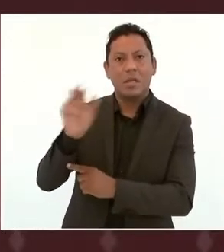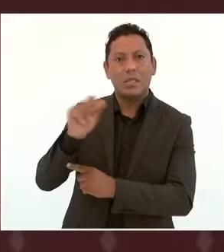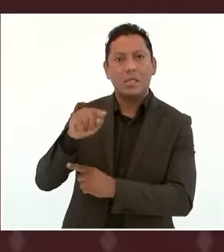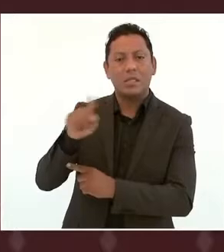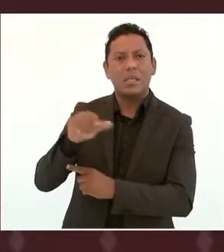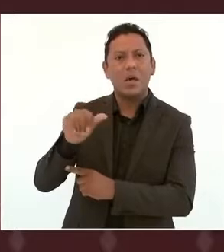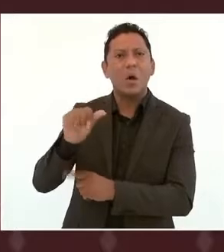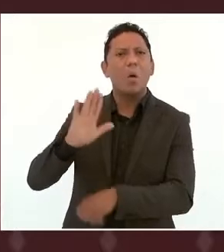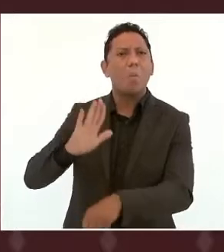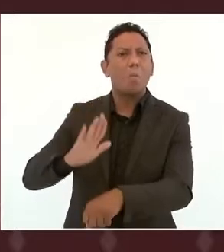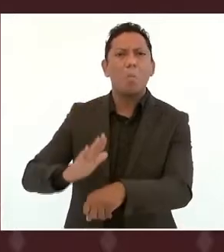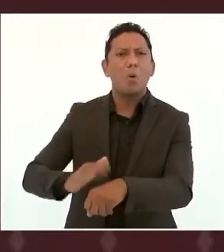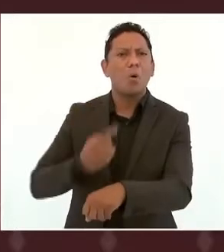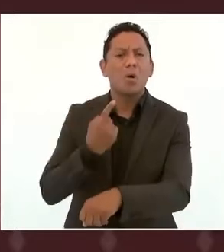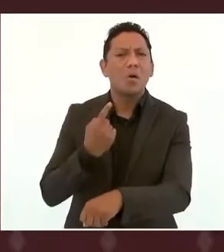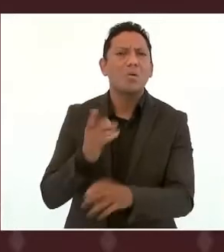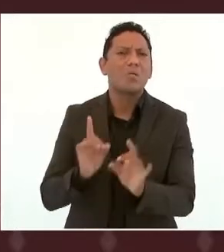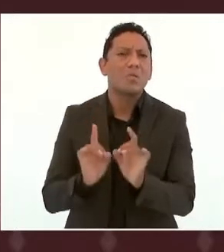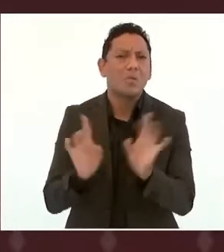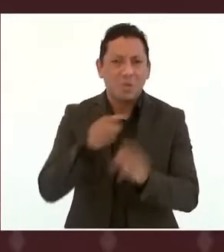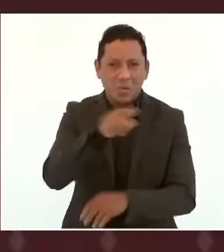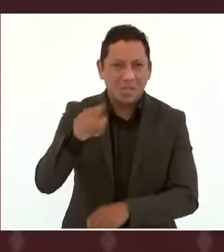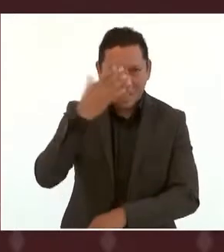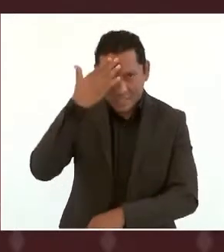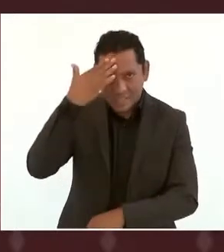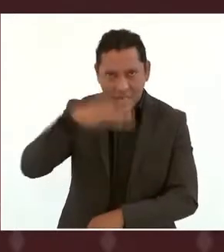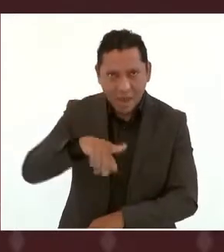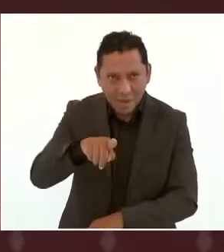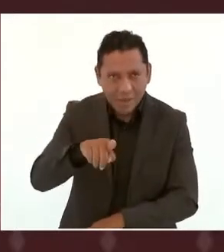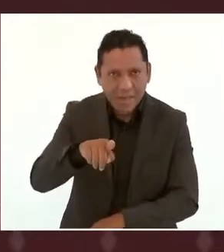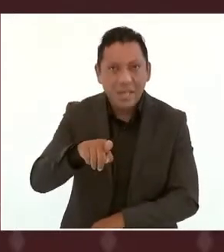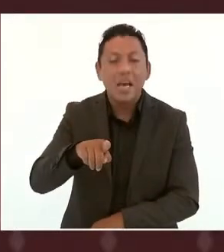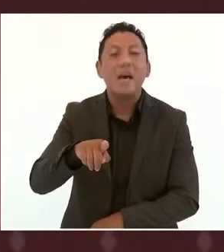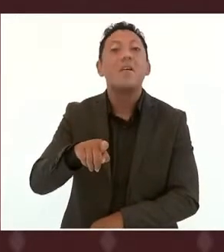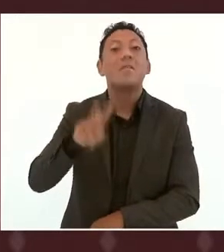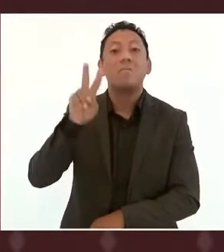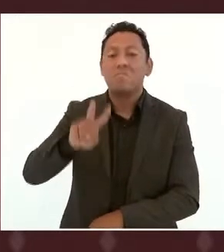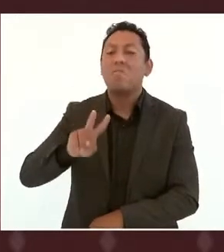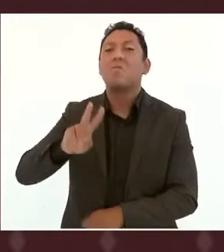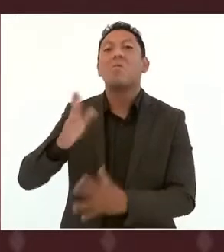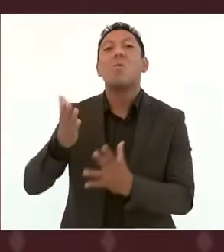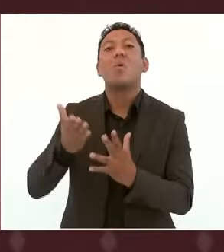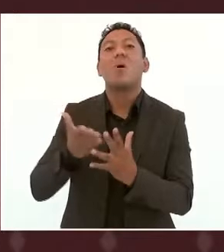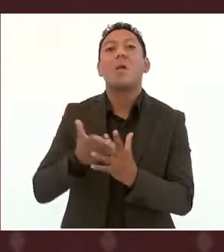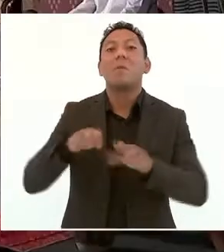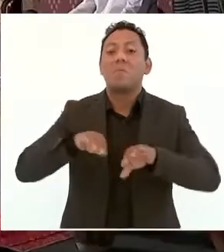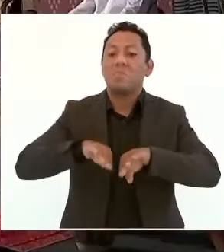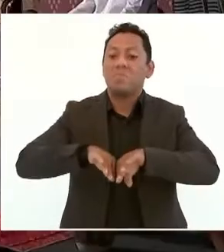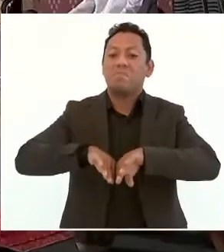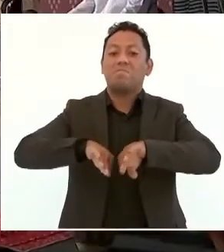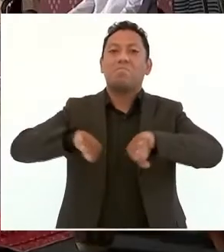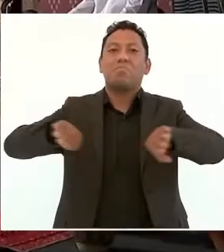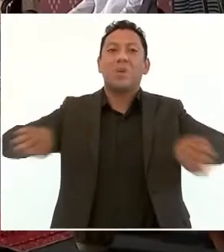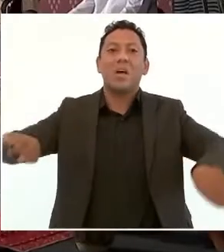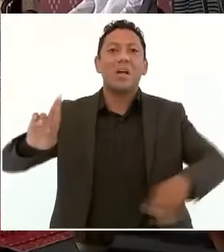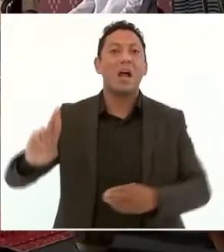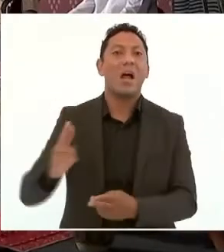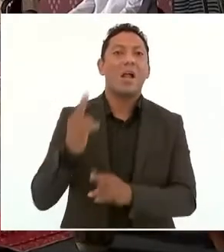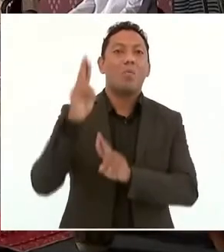porque se produjo, como todos sabemos, una división en las filas de la